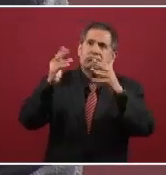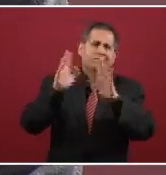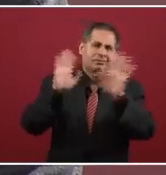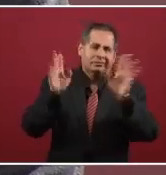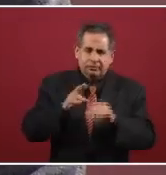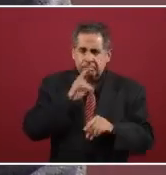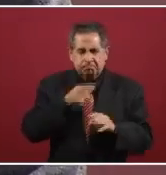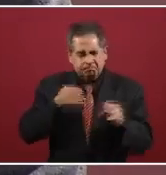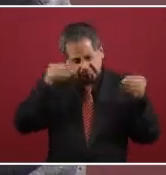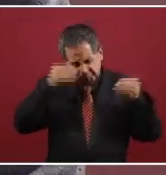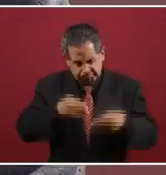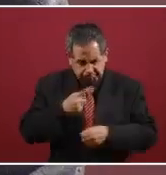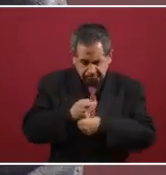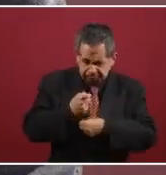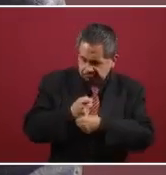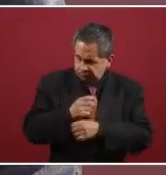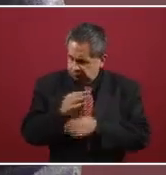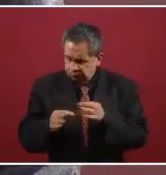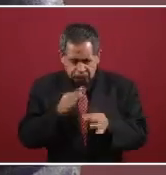interior,